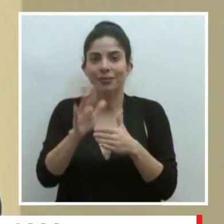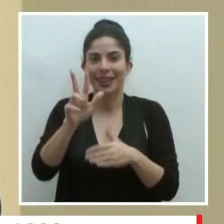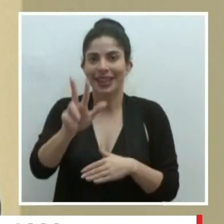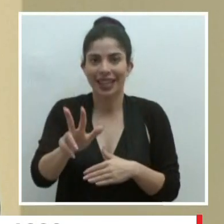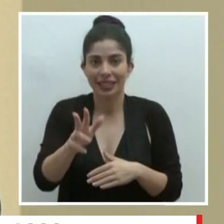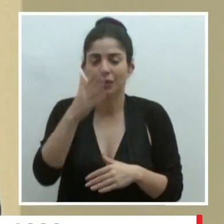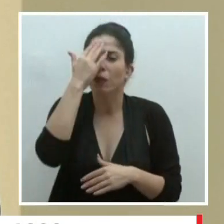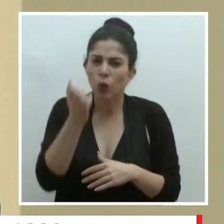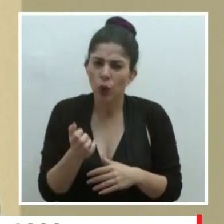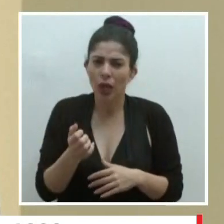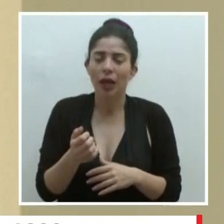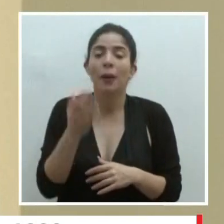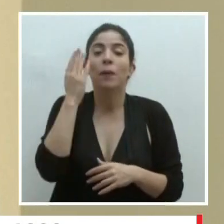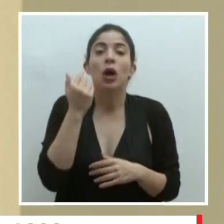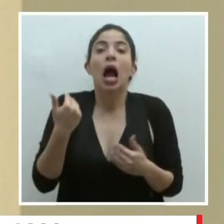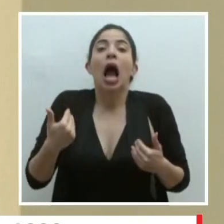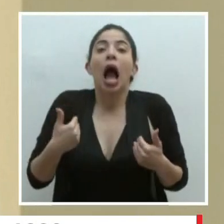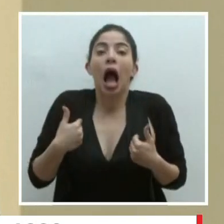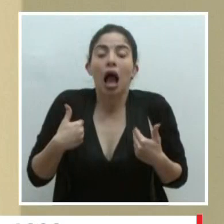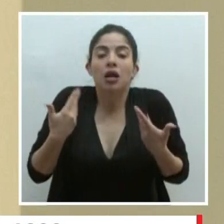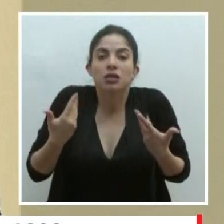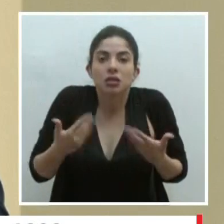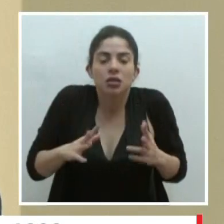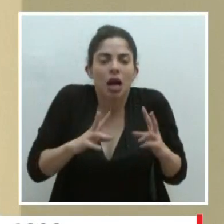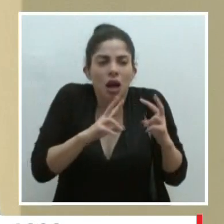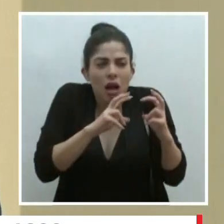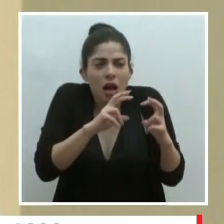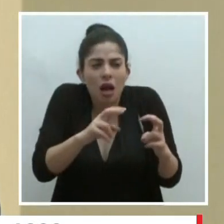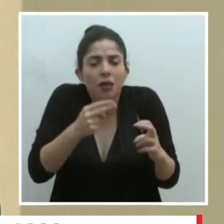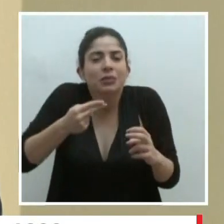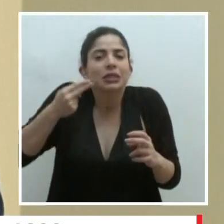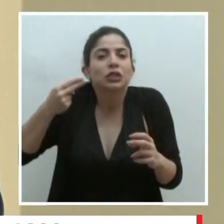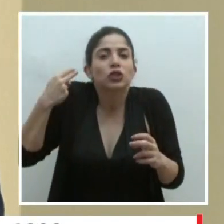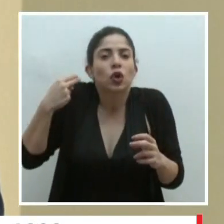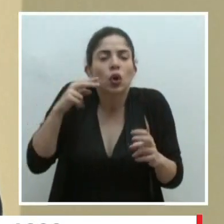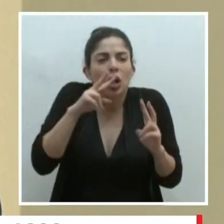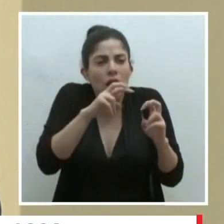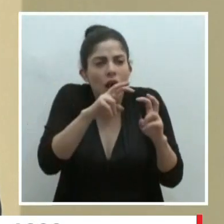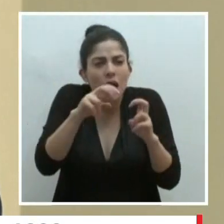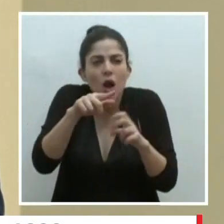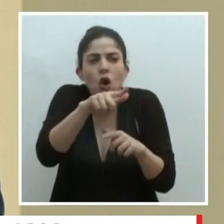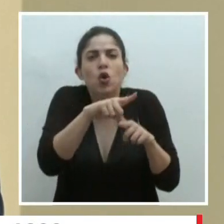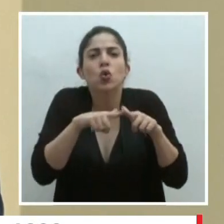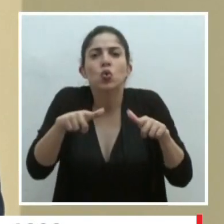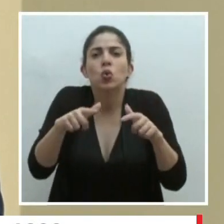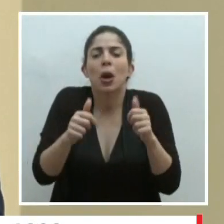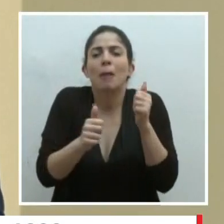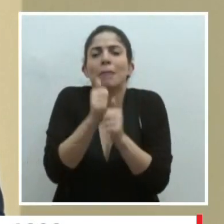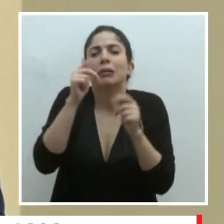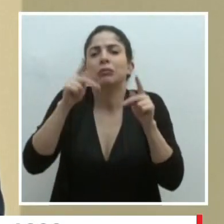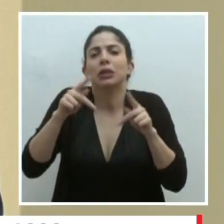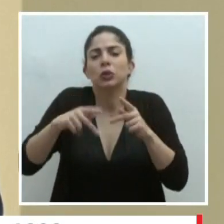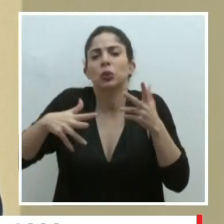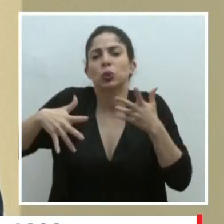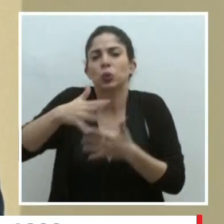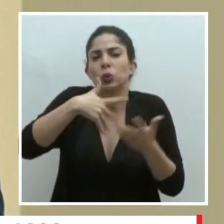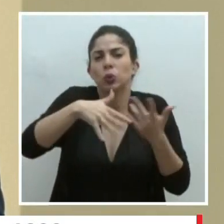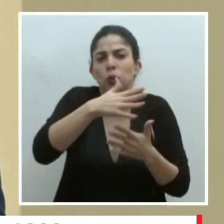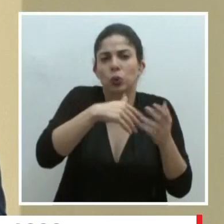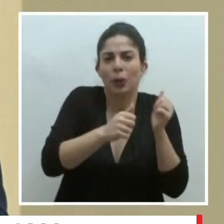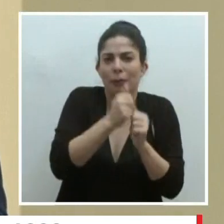es por eso, porque existe ya una trazabilidad o un histórico de que son los sitios de mayor afluencia. Pero aquí yo también quiero hacer un